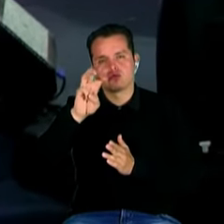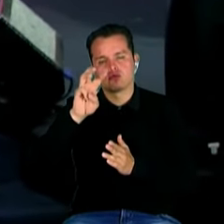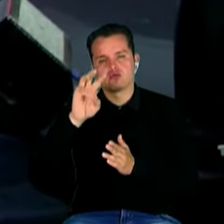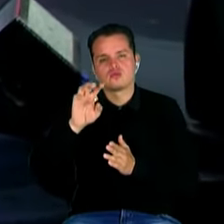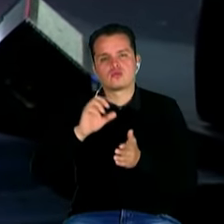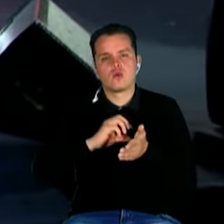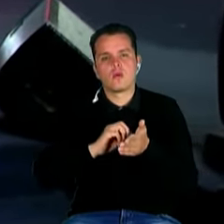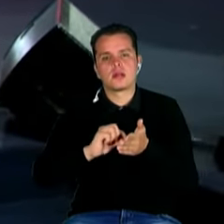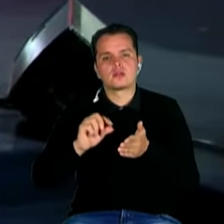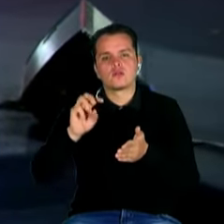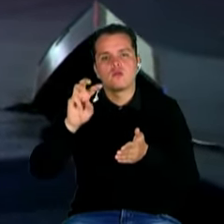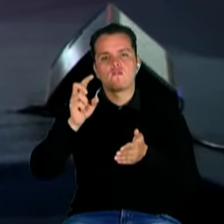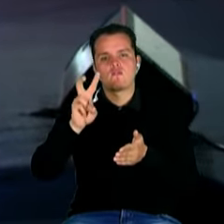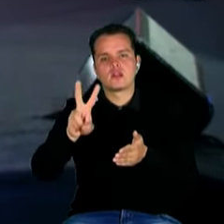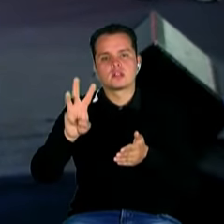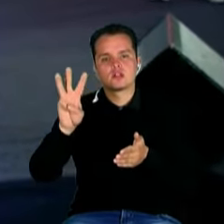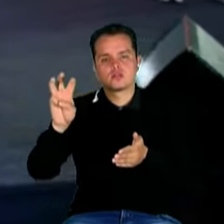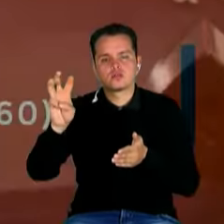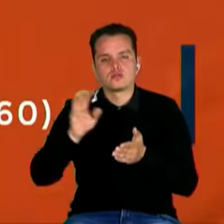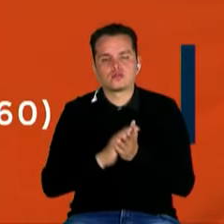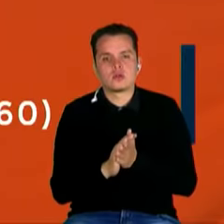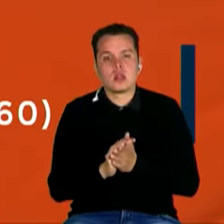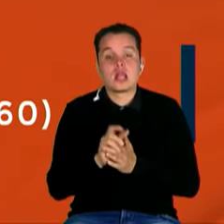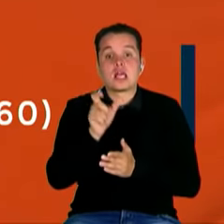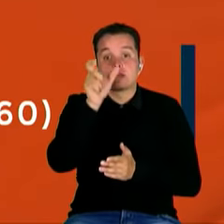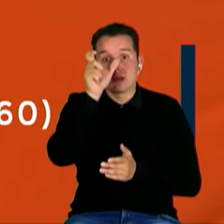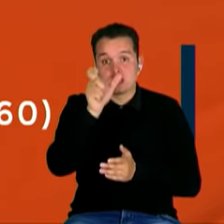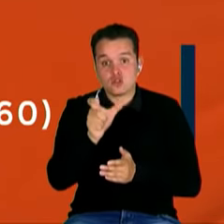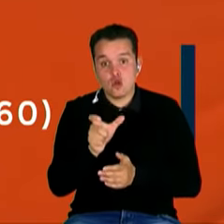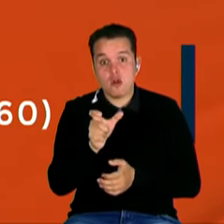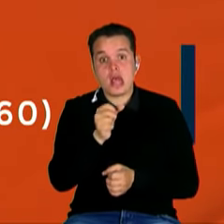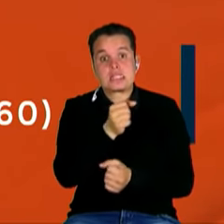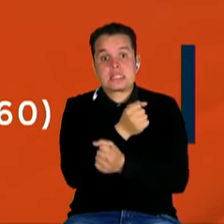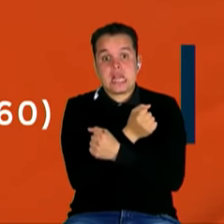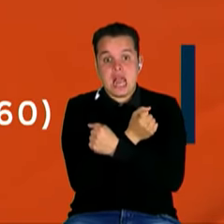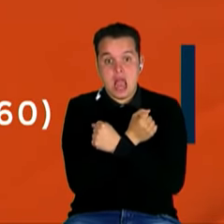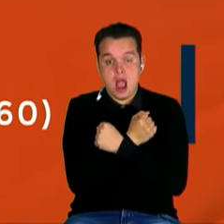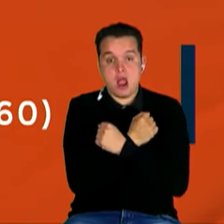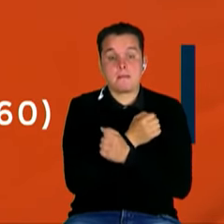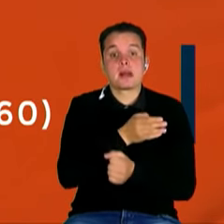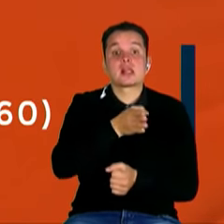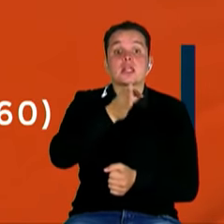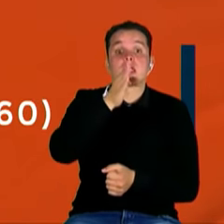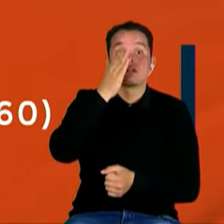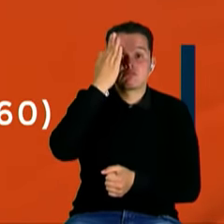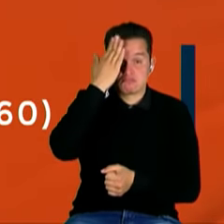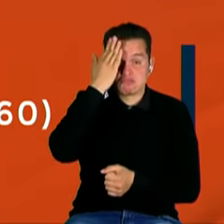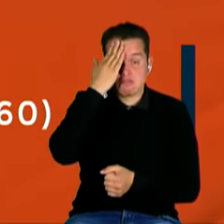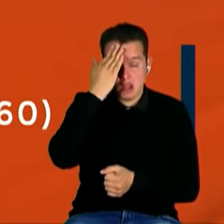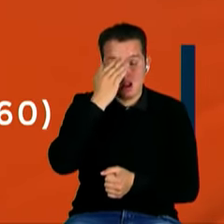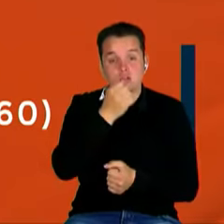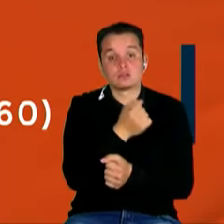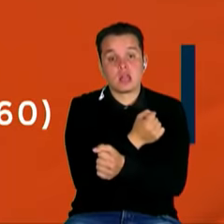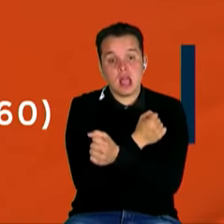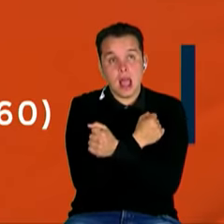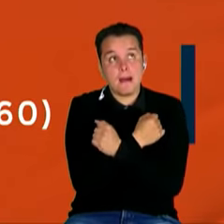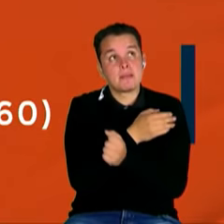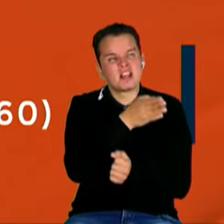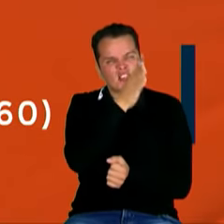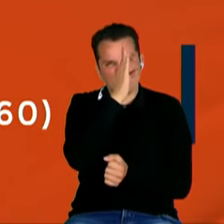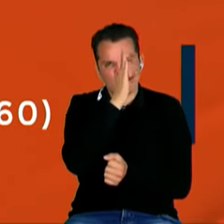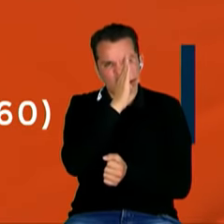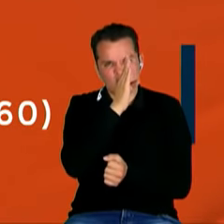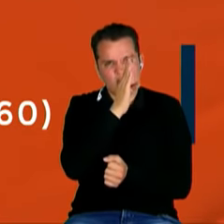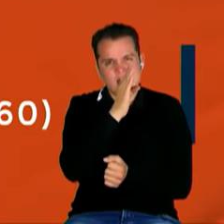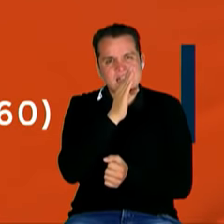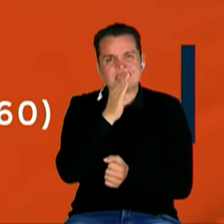a los que aman a Dios, y a los que ¿qué? Y sabemos que a los que aman a Dios, y